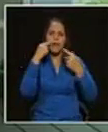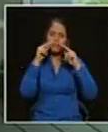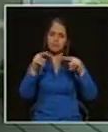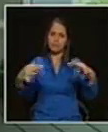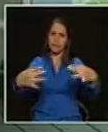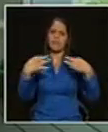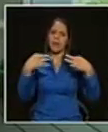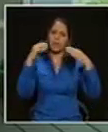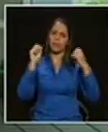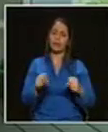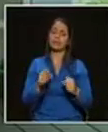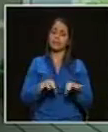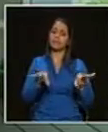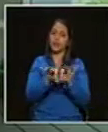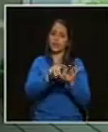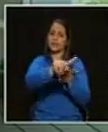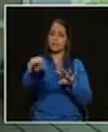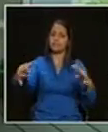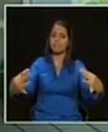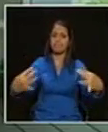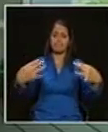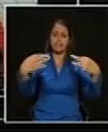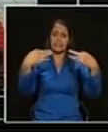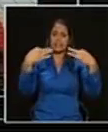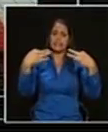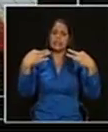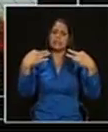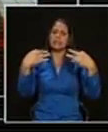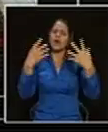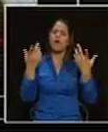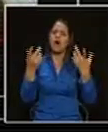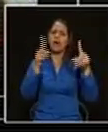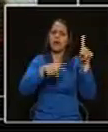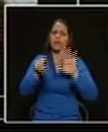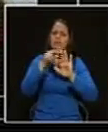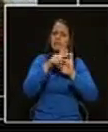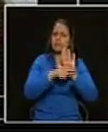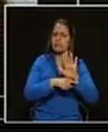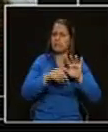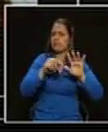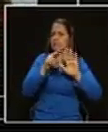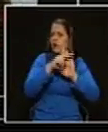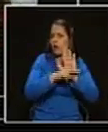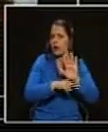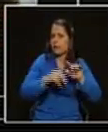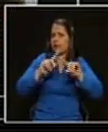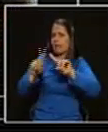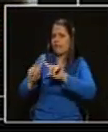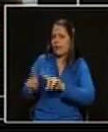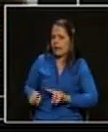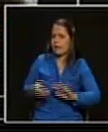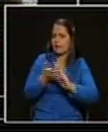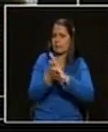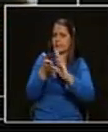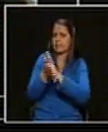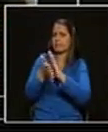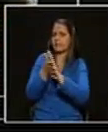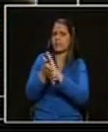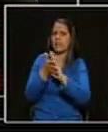el canal tener a estas personas presentes y que puedan acceder a varios contenidos, específicamente en el tema